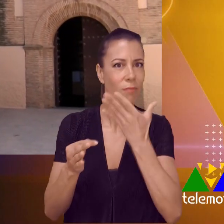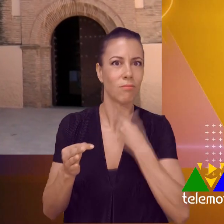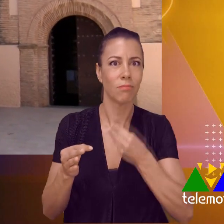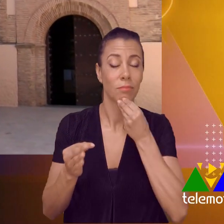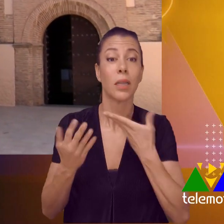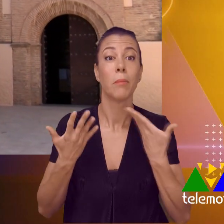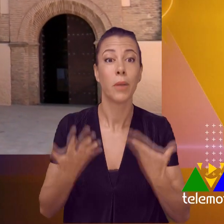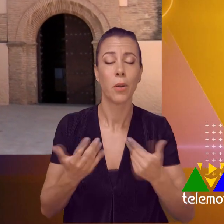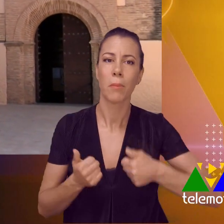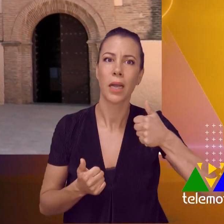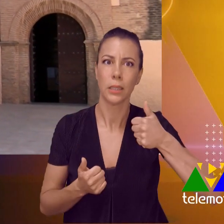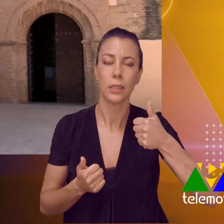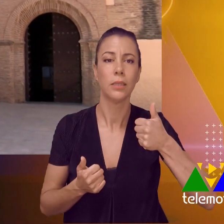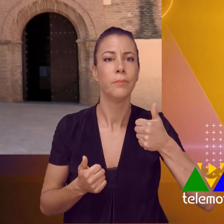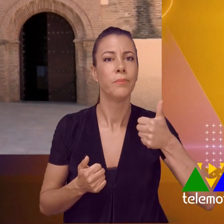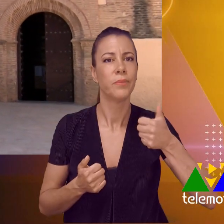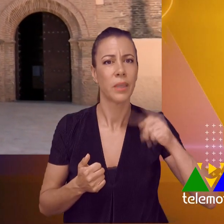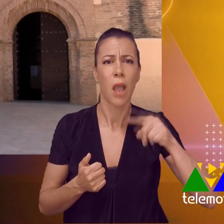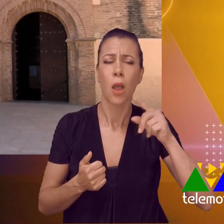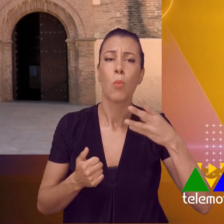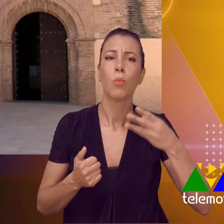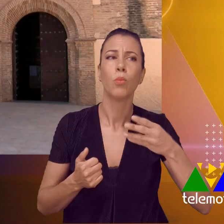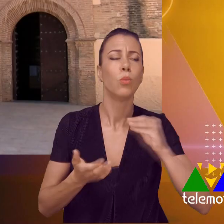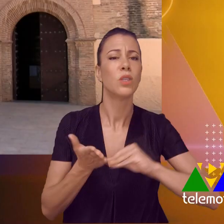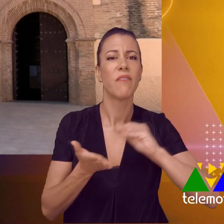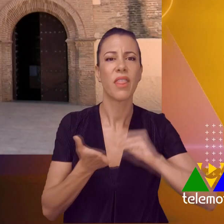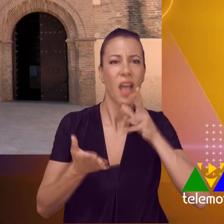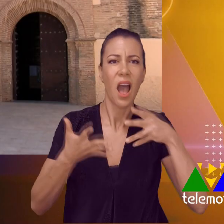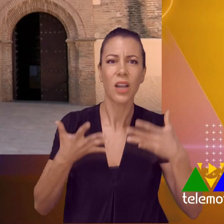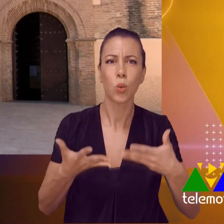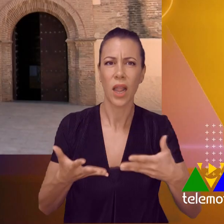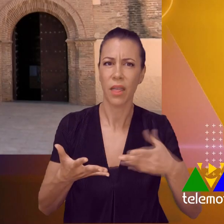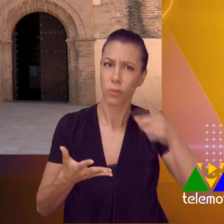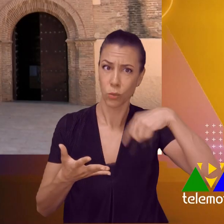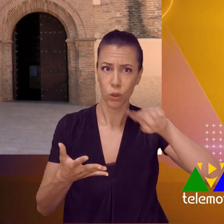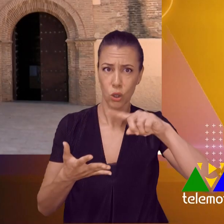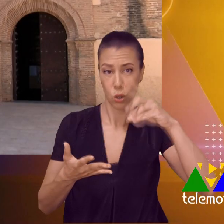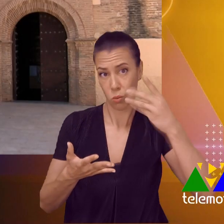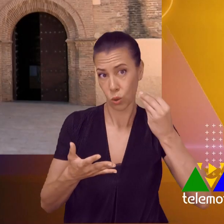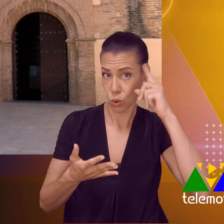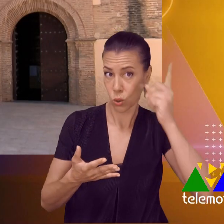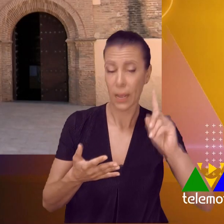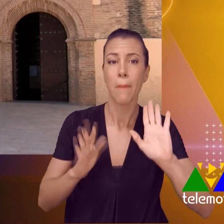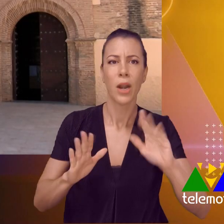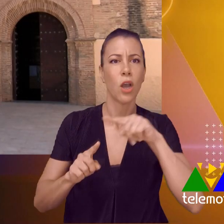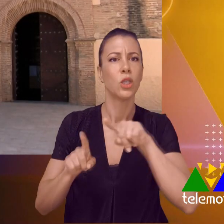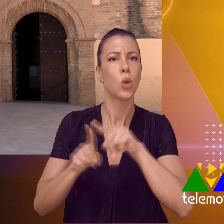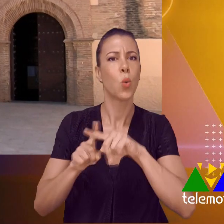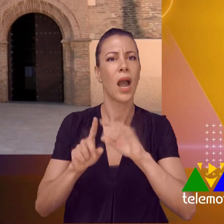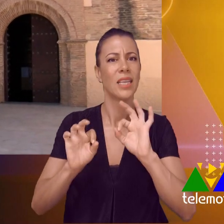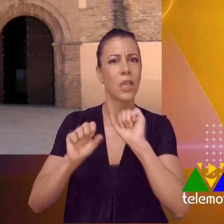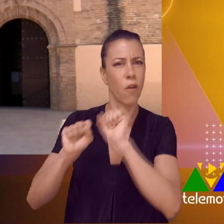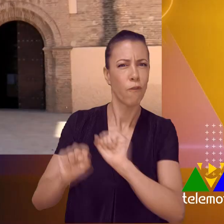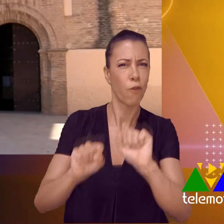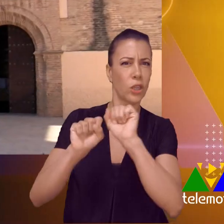que muchos a lo mejor en la actualidad no ven, esa parte de fortificación, ¿no? Porque claro, siempre la hemos considerado pues como una iglesia, pues casi